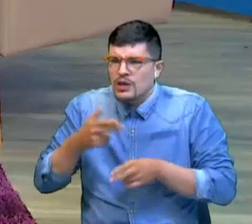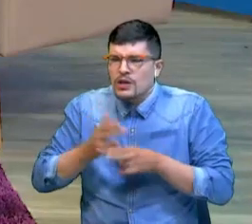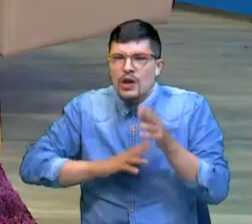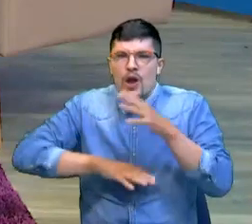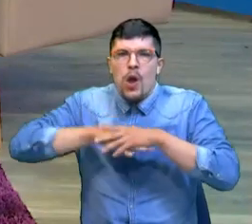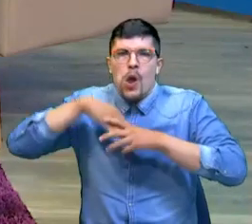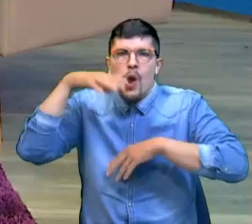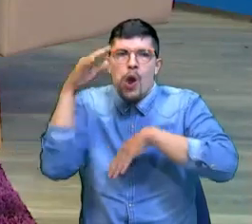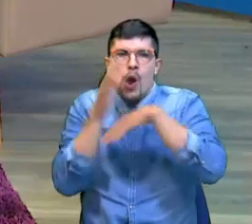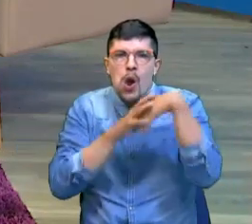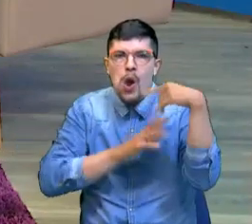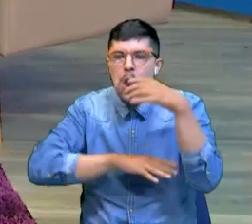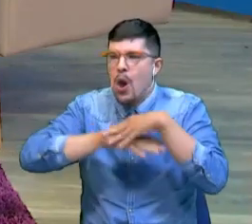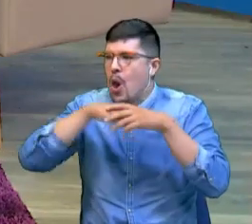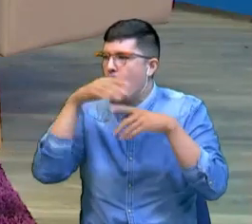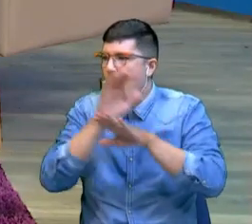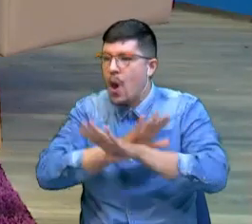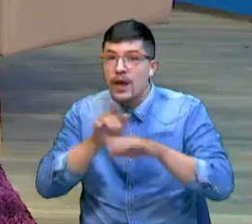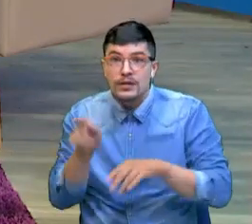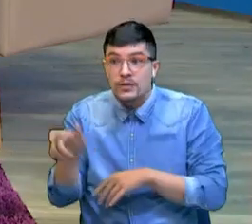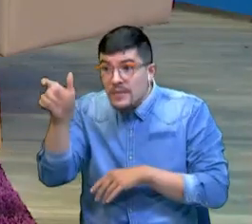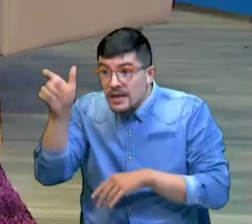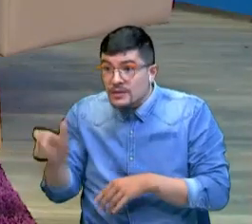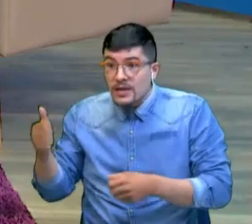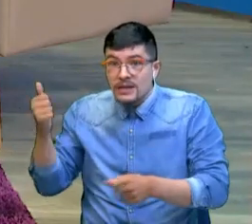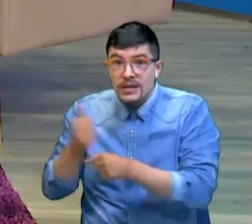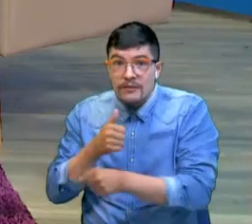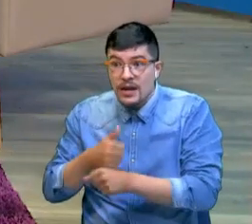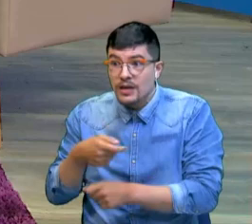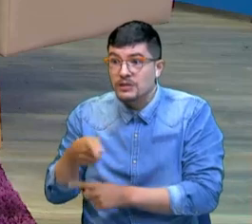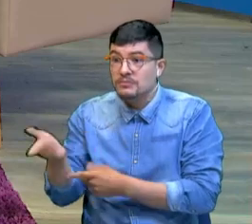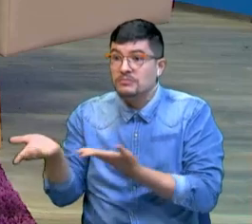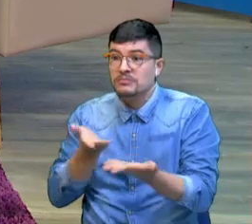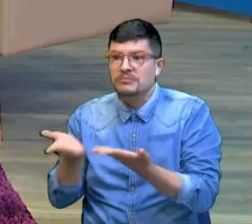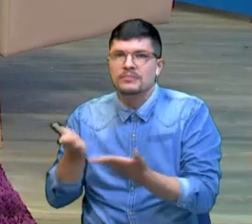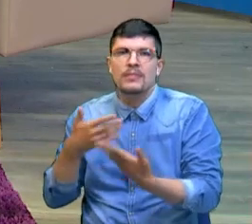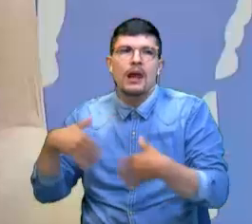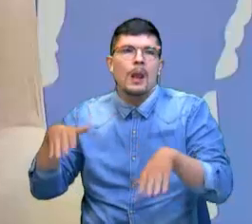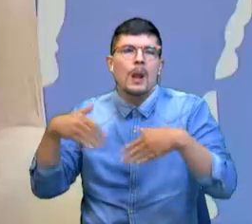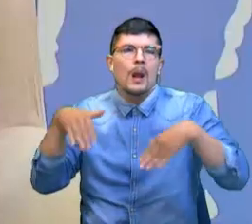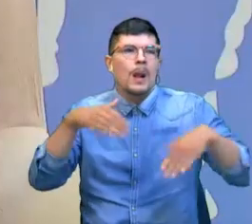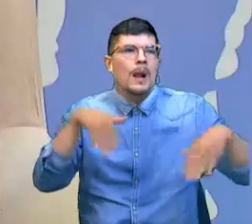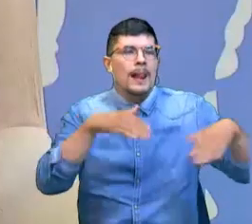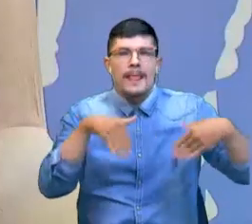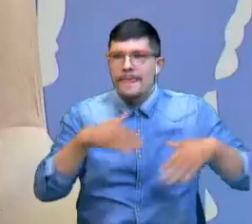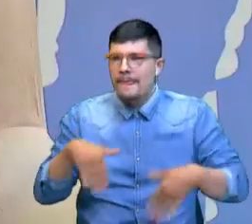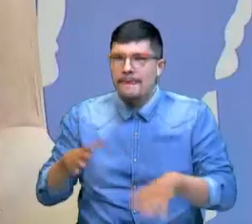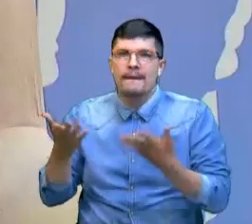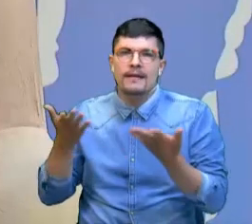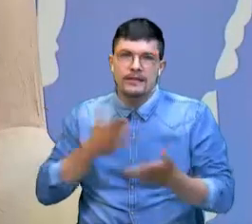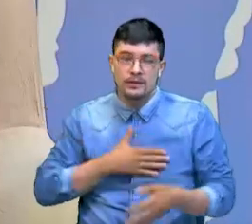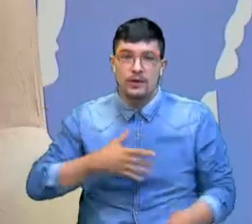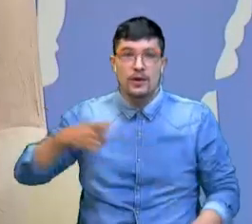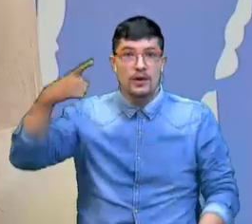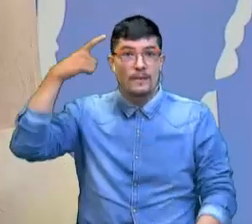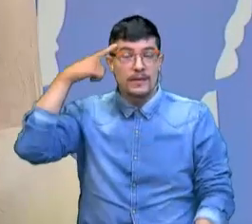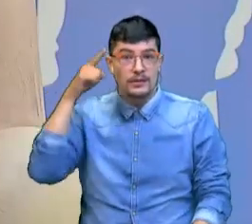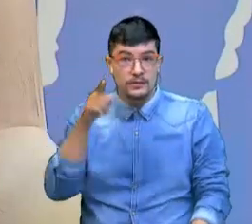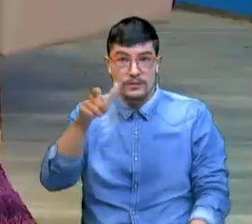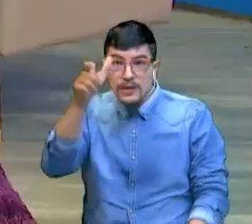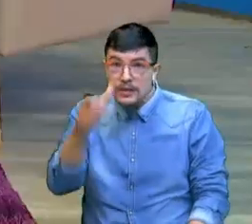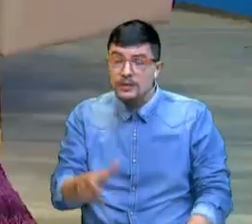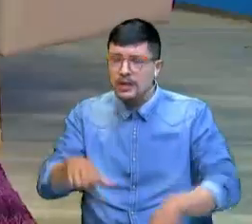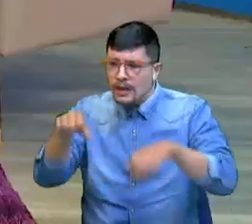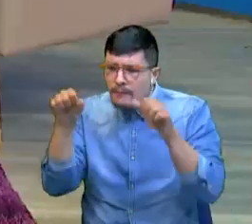se insolventó. Y el trabajador que le sirvió, sí quedó en el aire. Entonces, yo considero, una persona puede